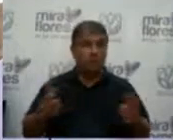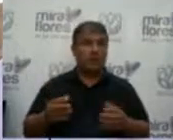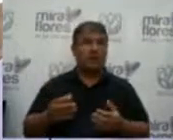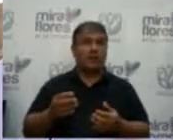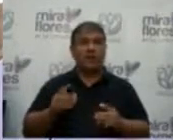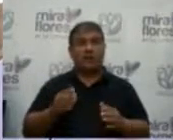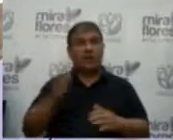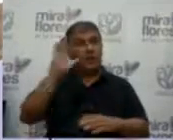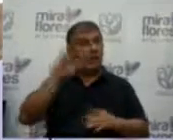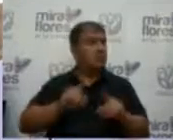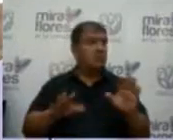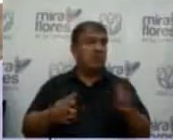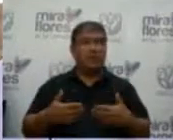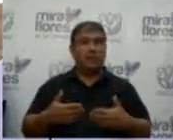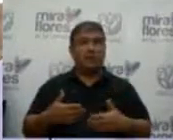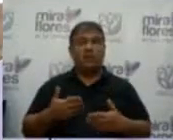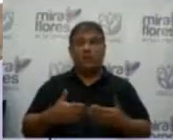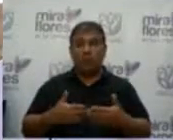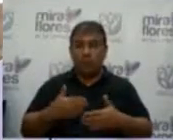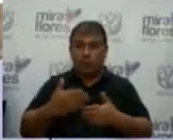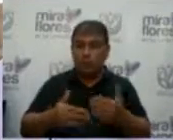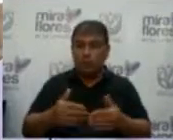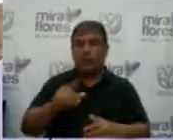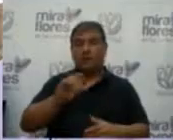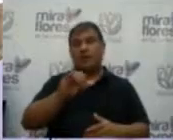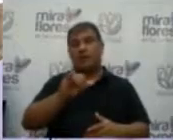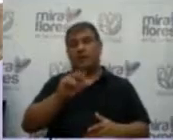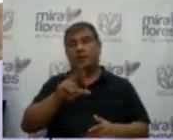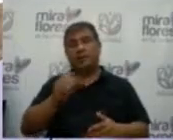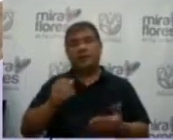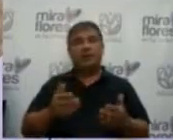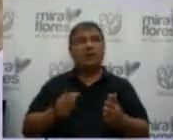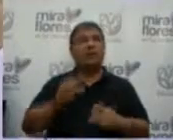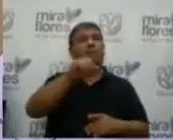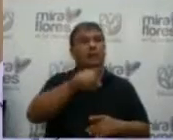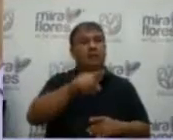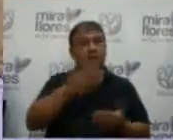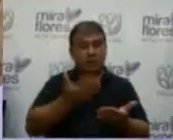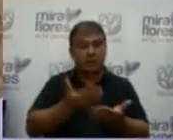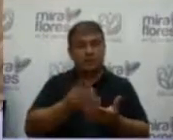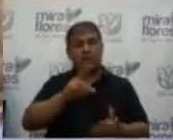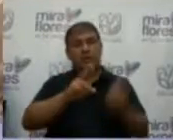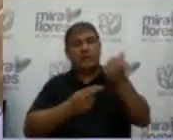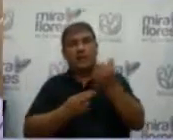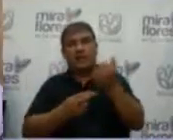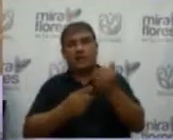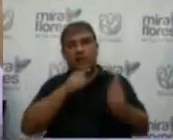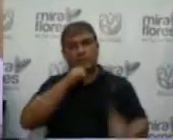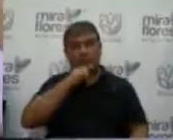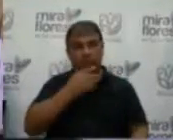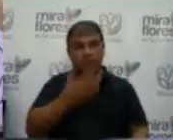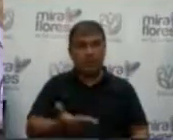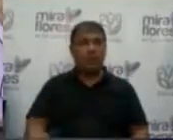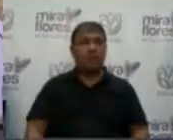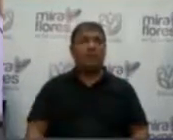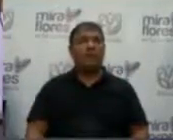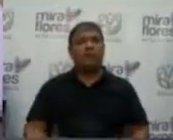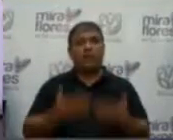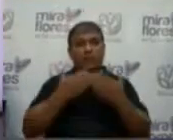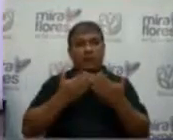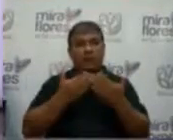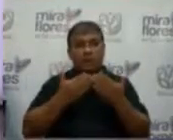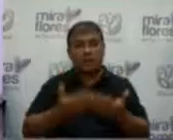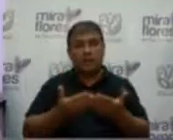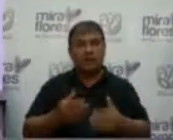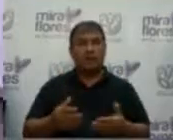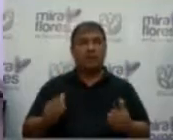otra intervención, lo liberaríamos al señor Llerena. No sé si hay alguna pregunta. Sí, regidora. Bueno, gracias.